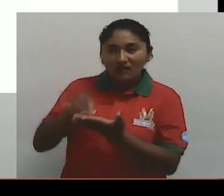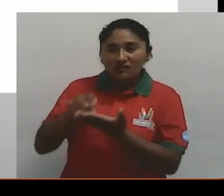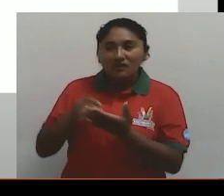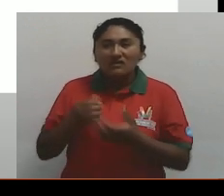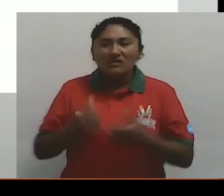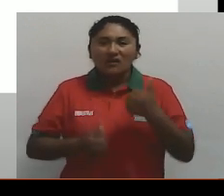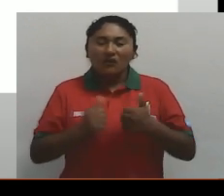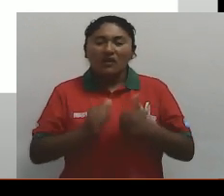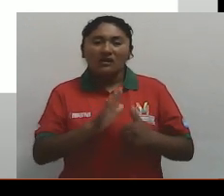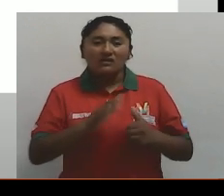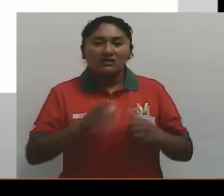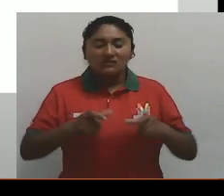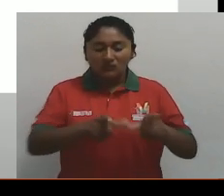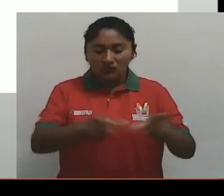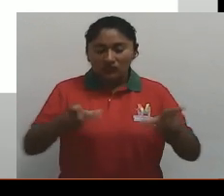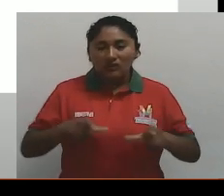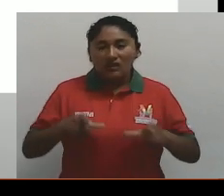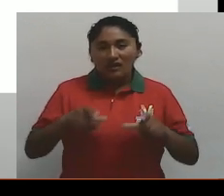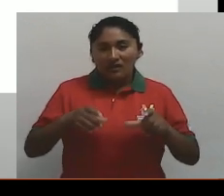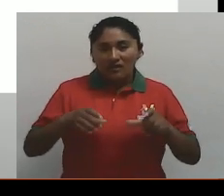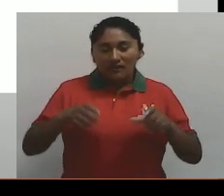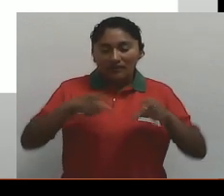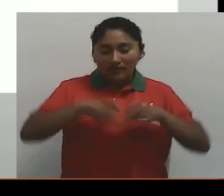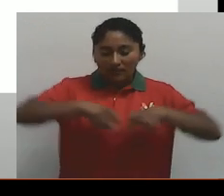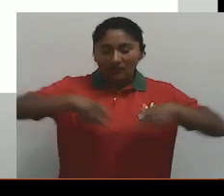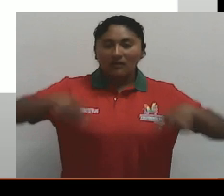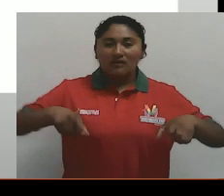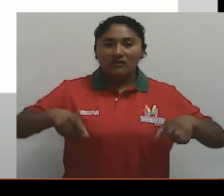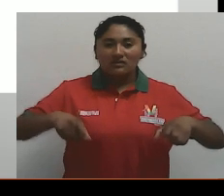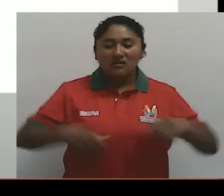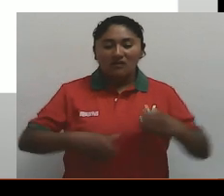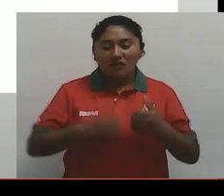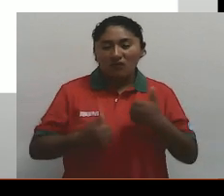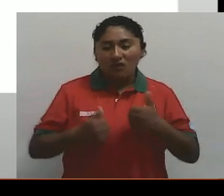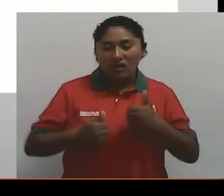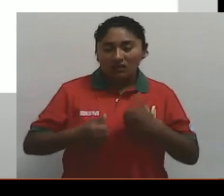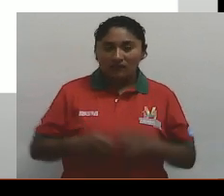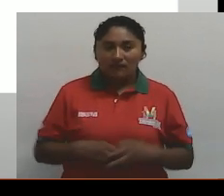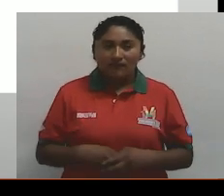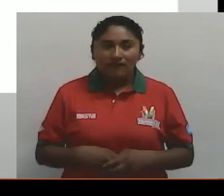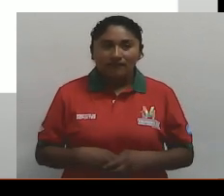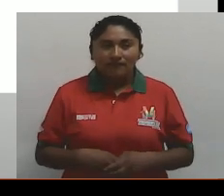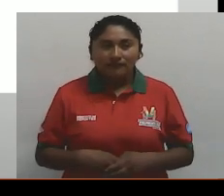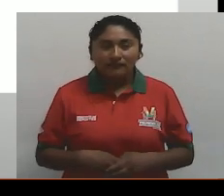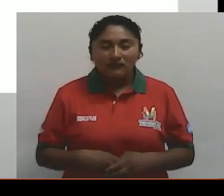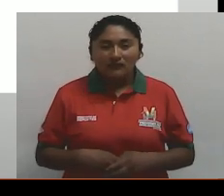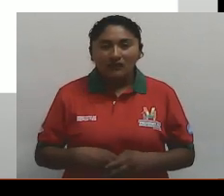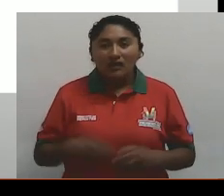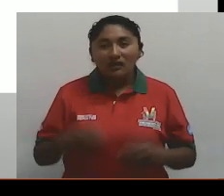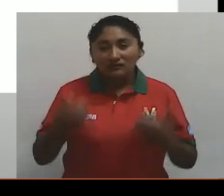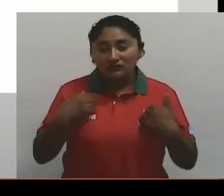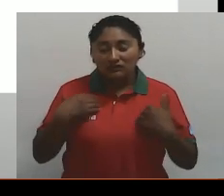debe realizarse un nuevo sorteo. El sorteo es realizado en presencia de los dos capitanes de los equipos.